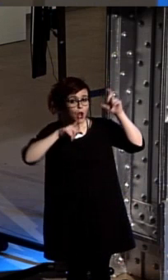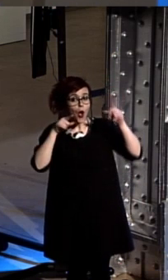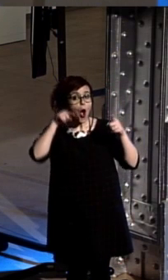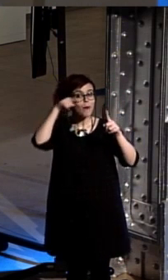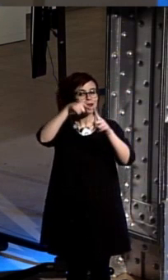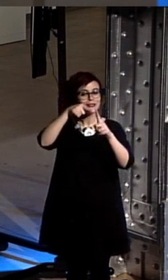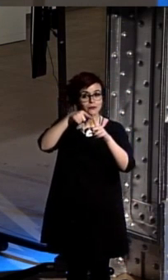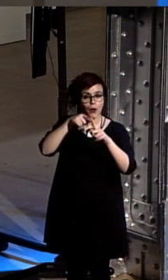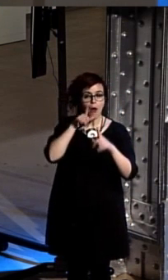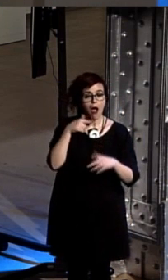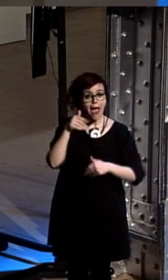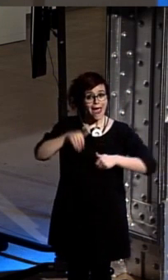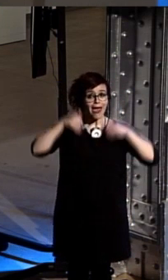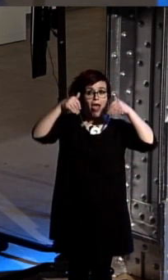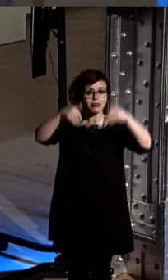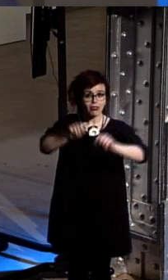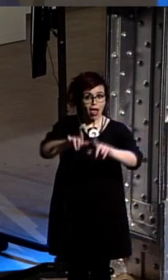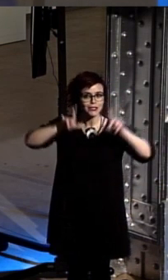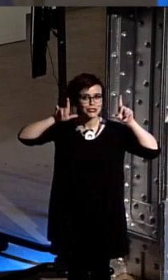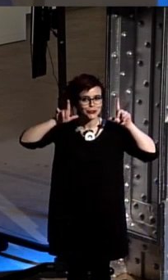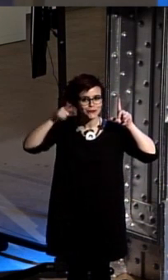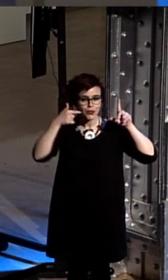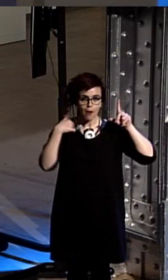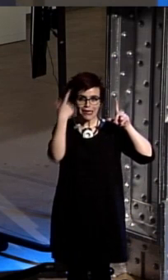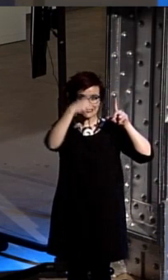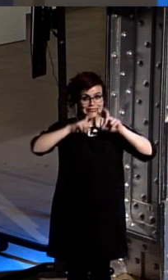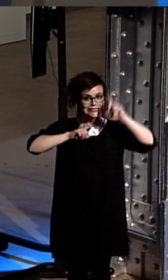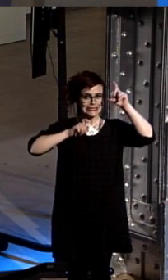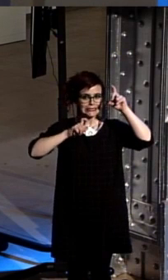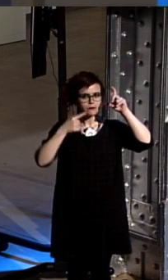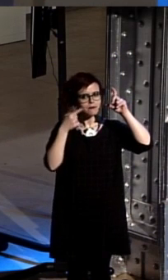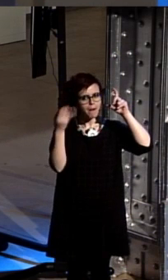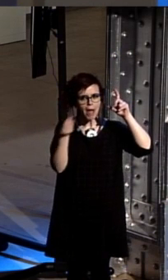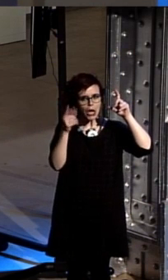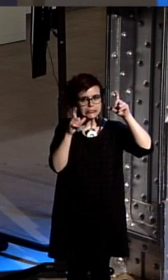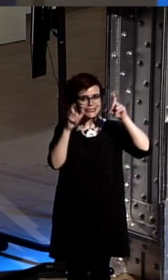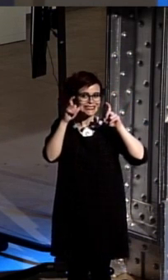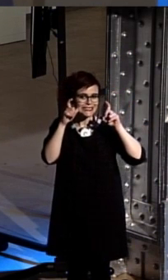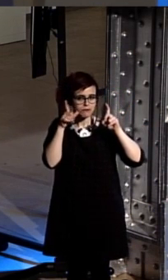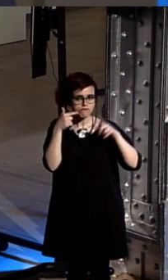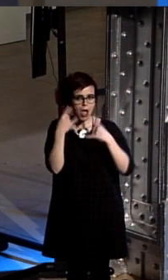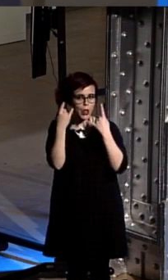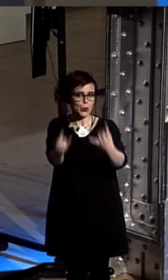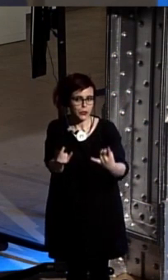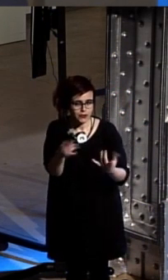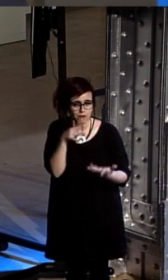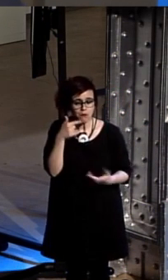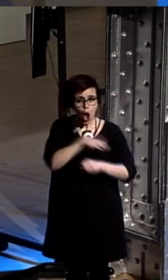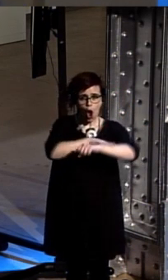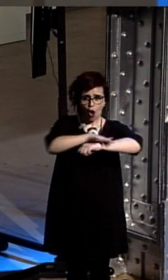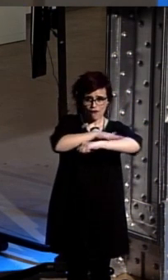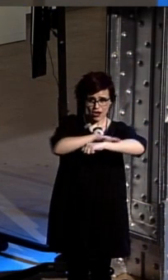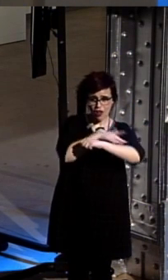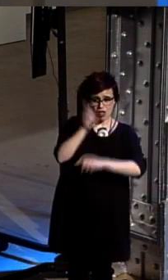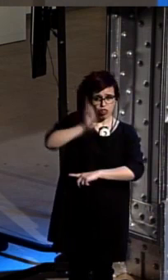las caras de los candidatos. Parece que hay como un doble rol de codificación facial. Aquí tenemos a un gobernador que nos dio una